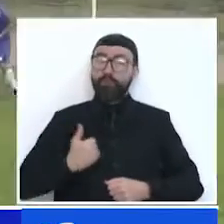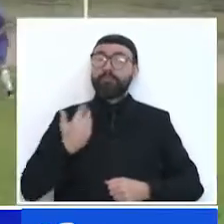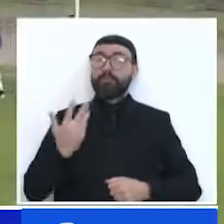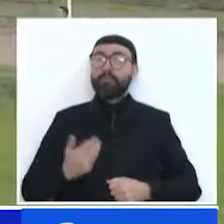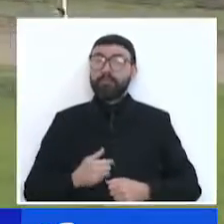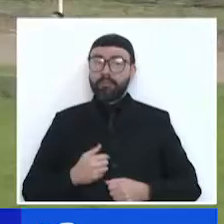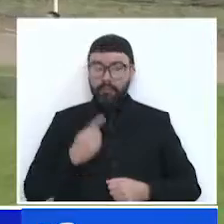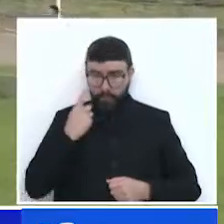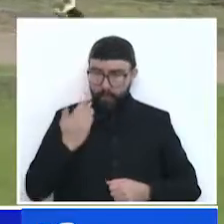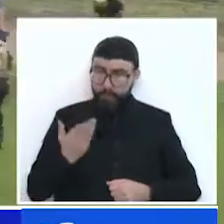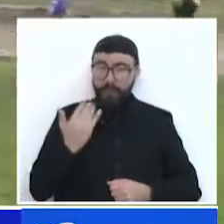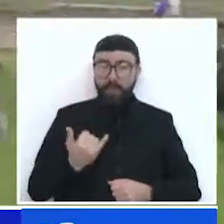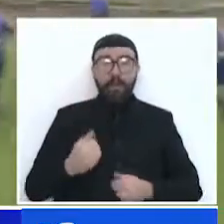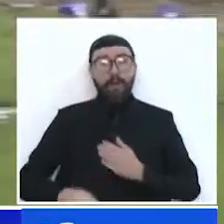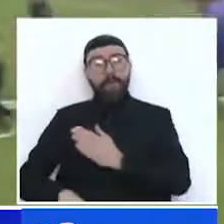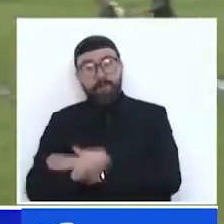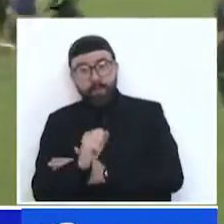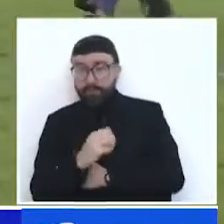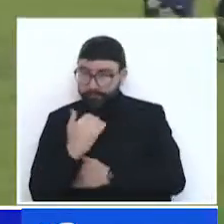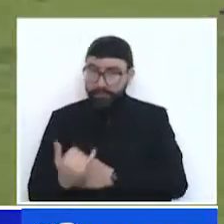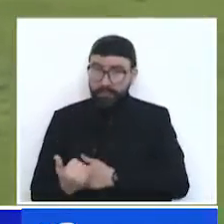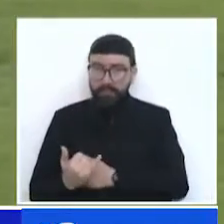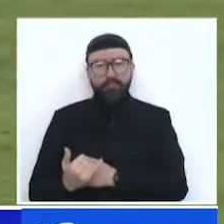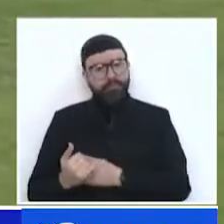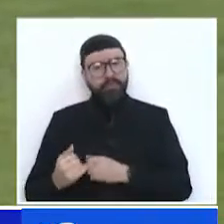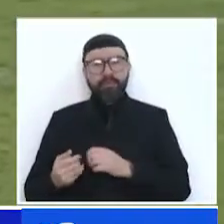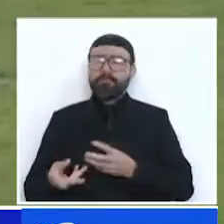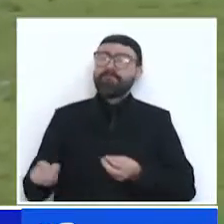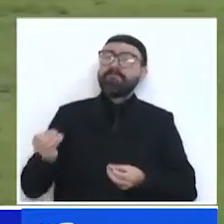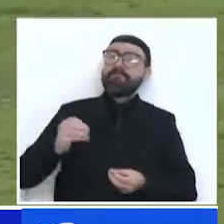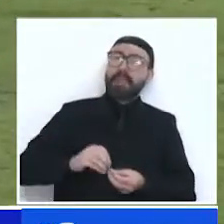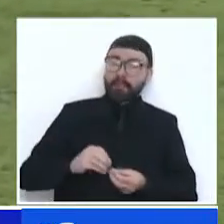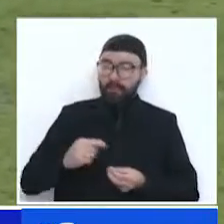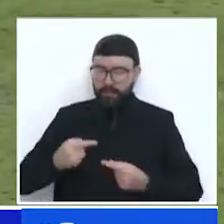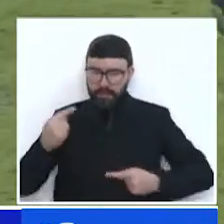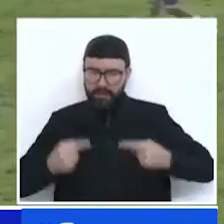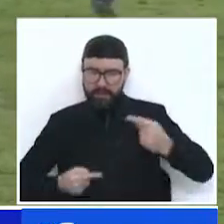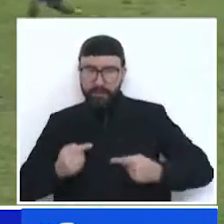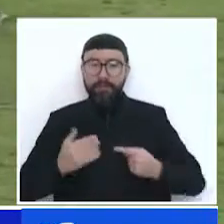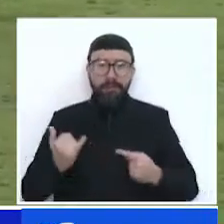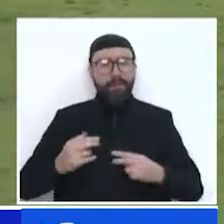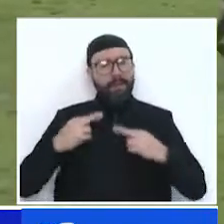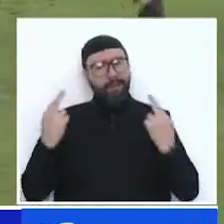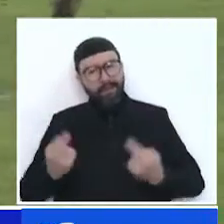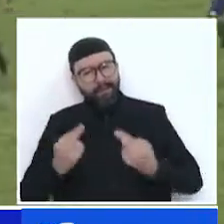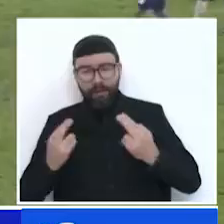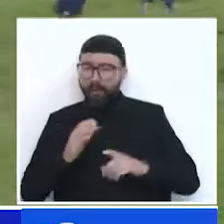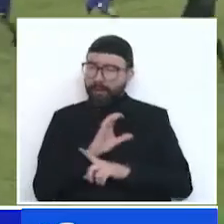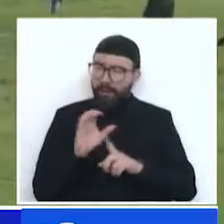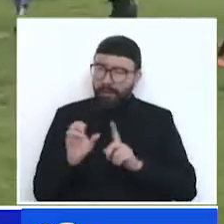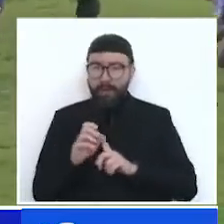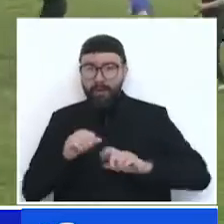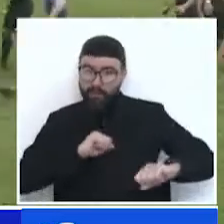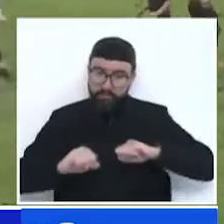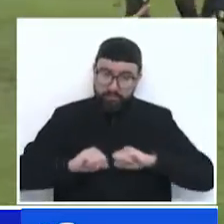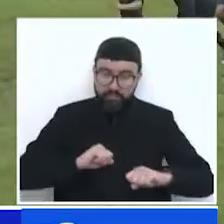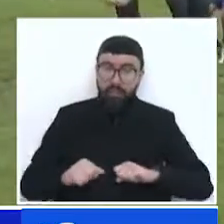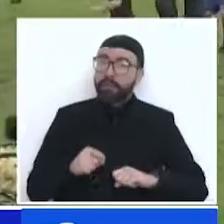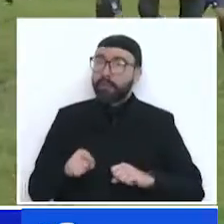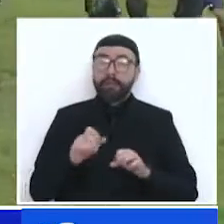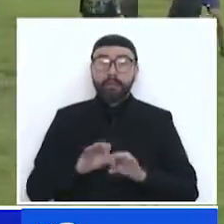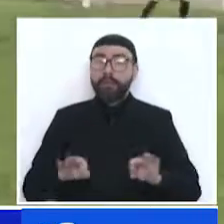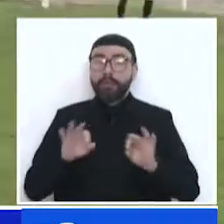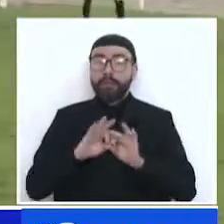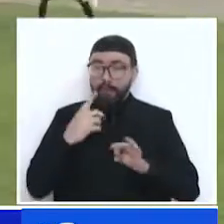el fútbol aficionado es un componente adicional de la recreación, de la cultura y el ejercicio, y ante todo, de